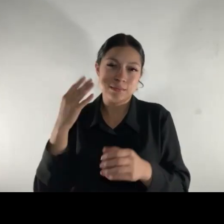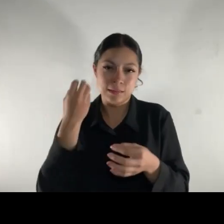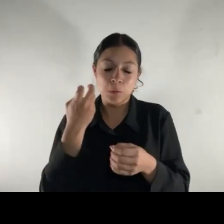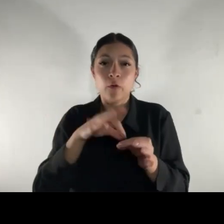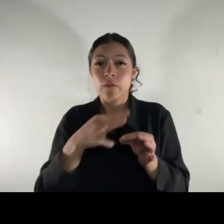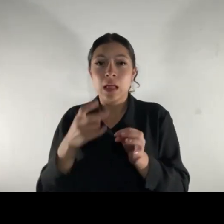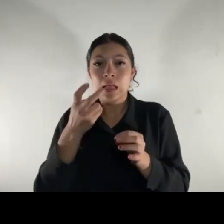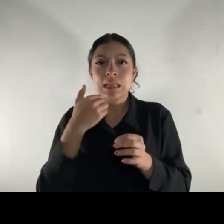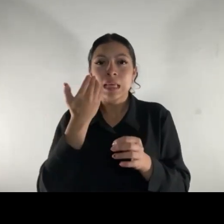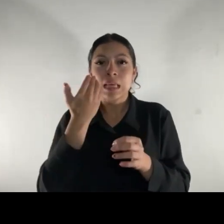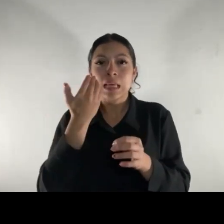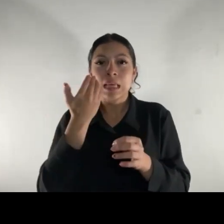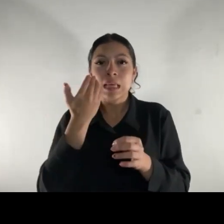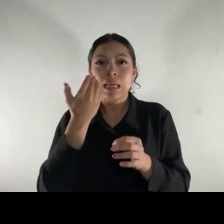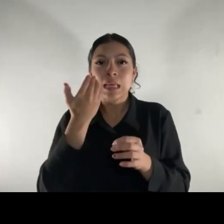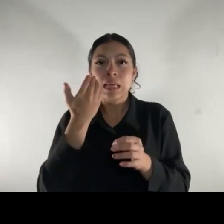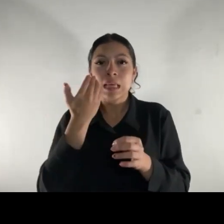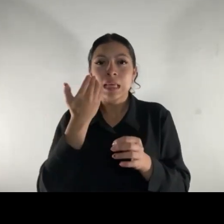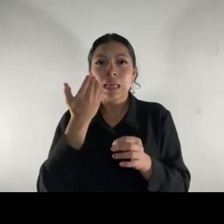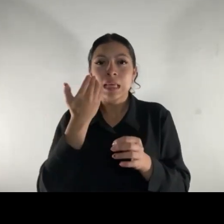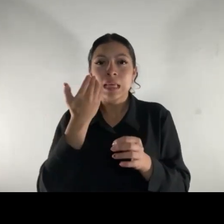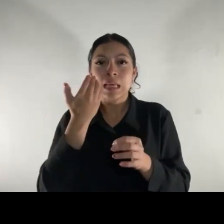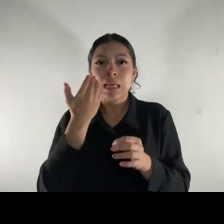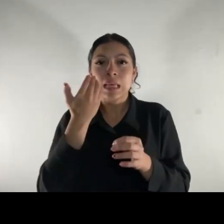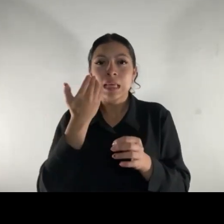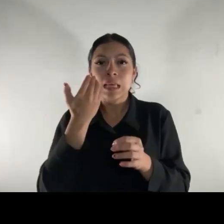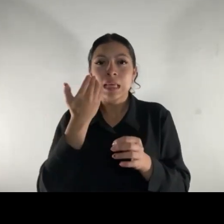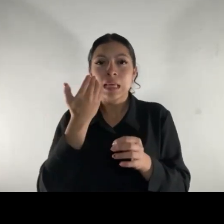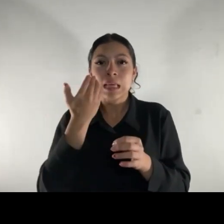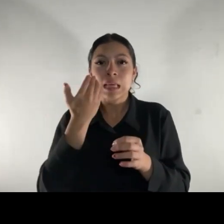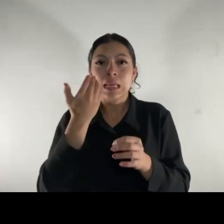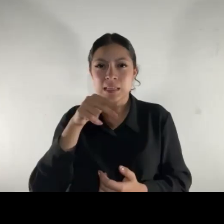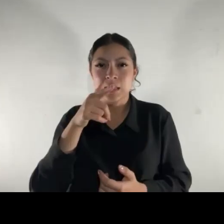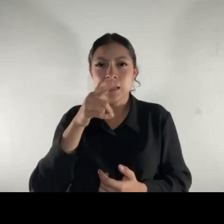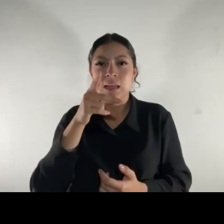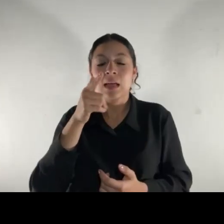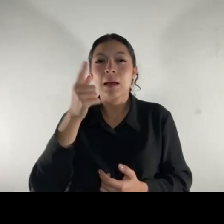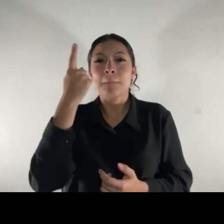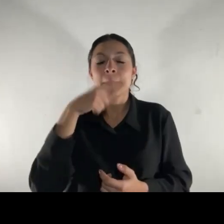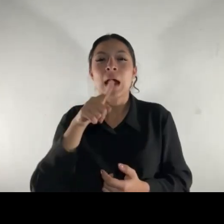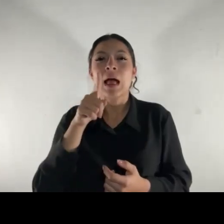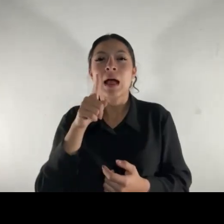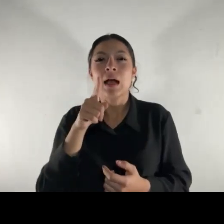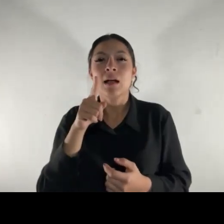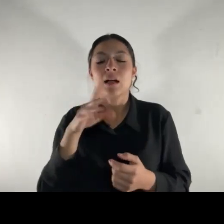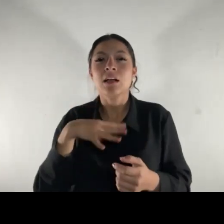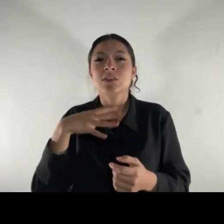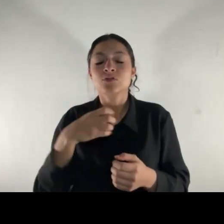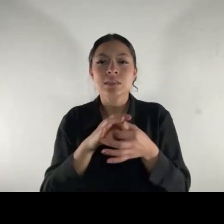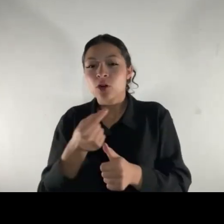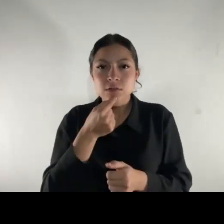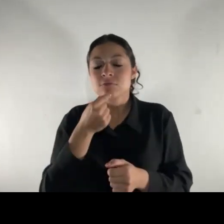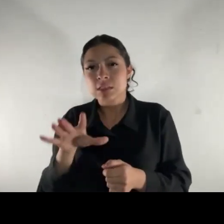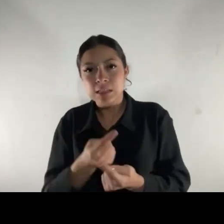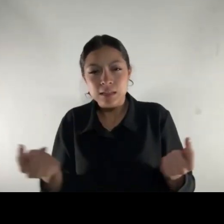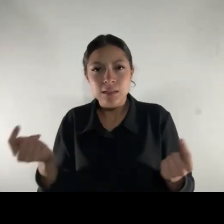importantes para una atención integral de los niños y las niñas, ¿no? Es importante, y bien lo decían, por un lado, pues